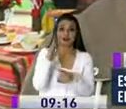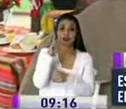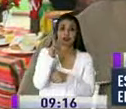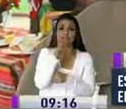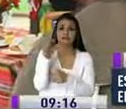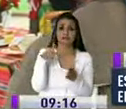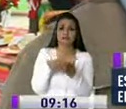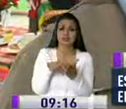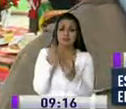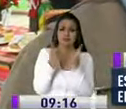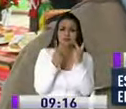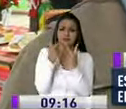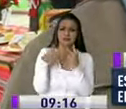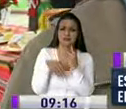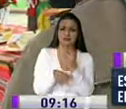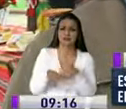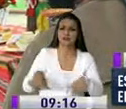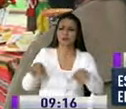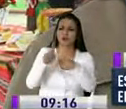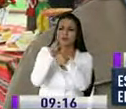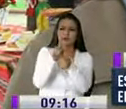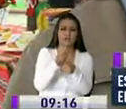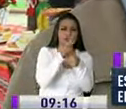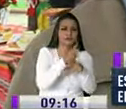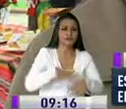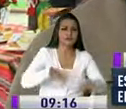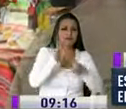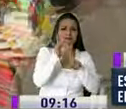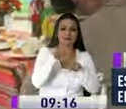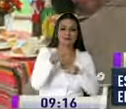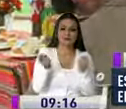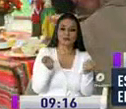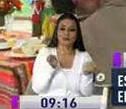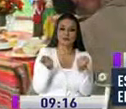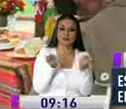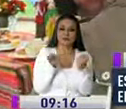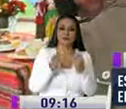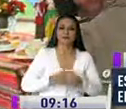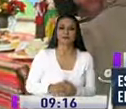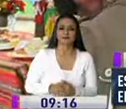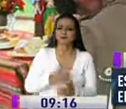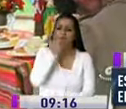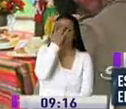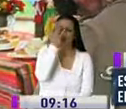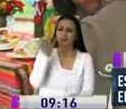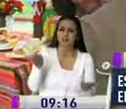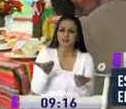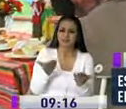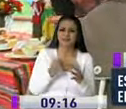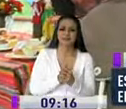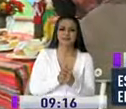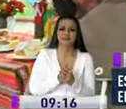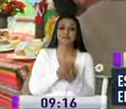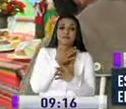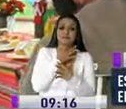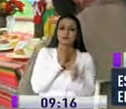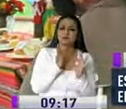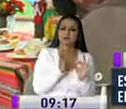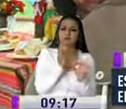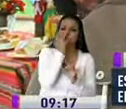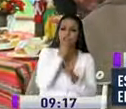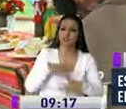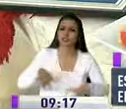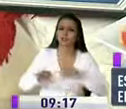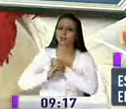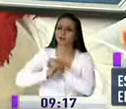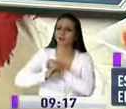visitantes por ingreso en áreas protegidas, que es por donde se lleva el control. Yo creo que porque hay condiciones, hay una buena